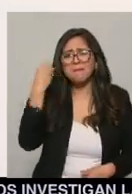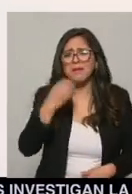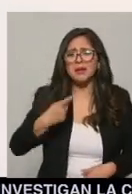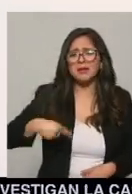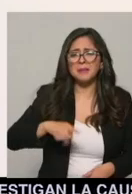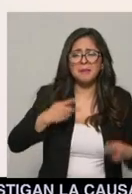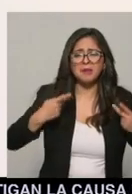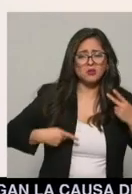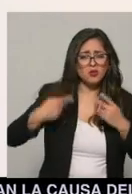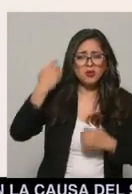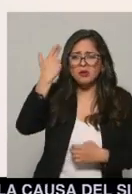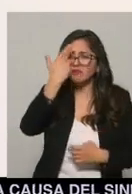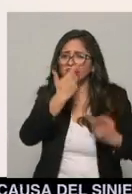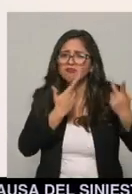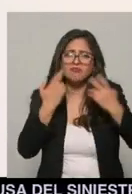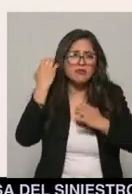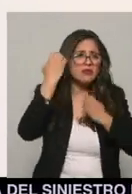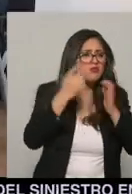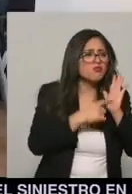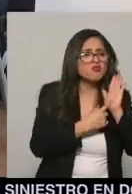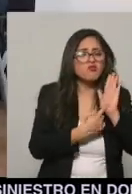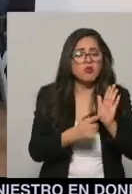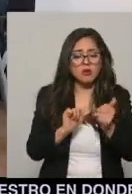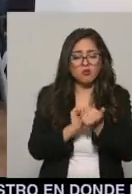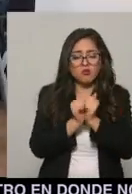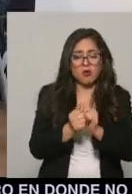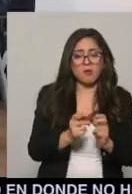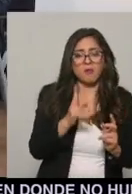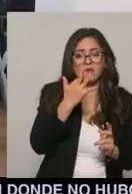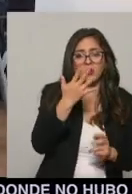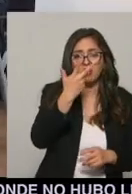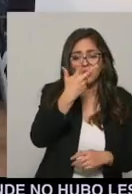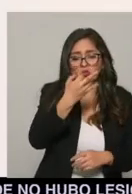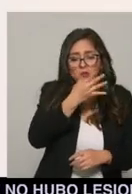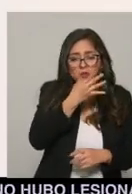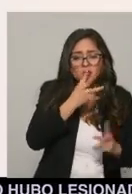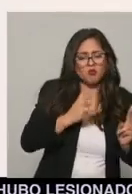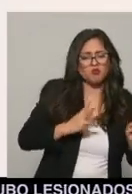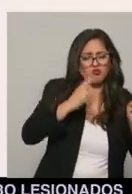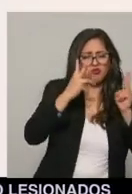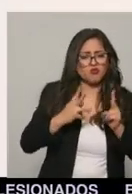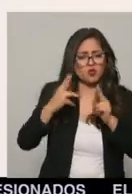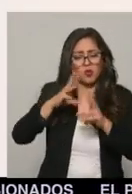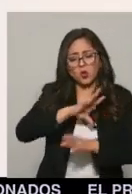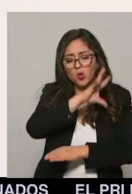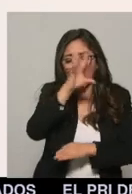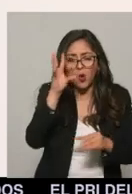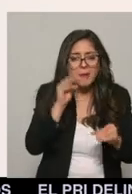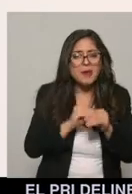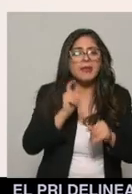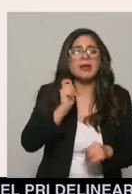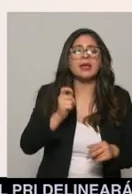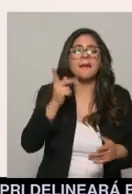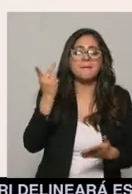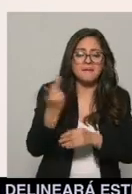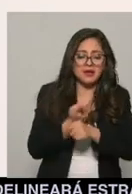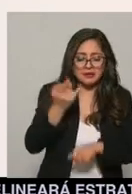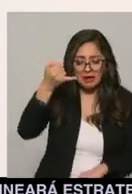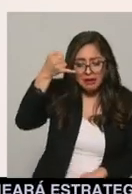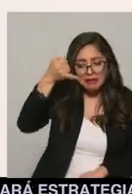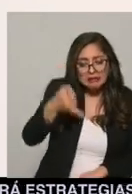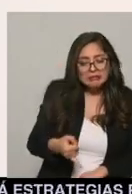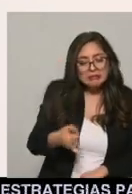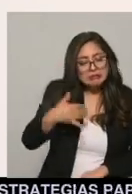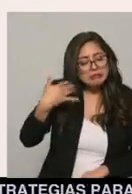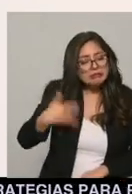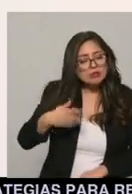exploradores mexicanos lograron llevar a la pantalla en 58 minutos toda la vida que hay allá en el subterráneo. Es increíble ese